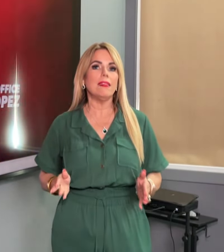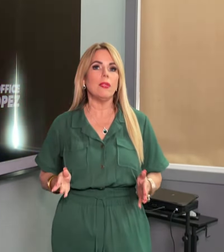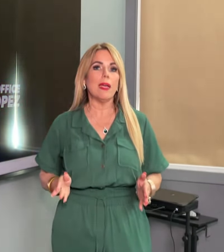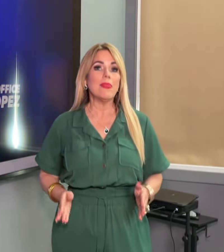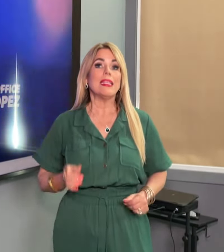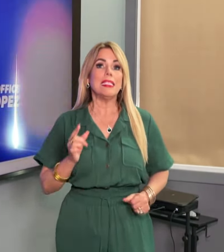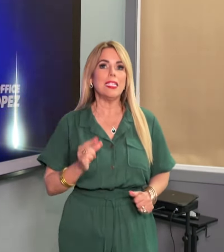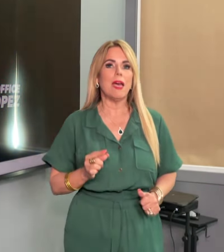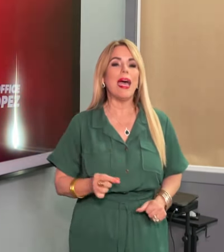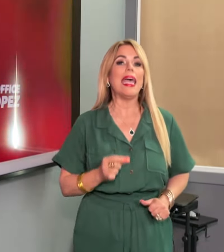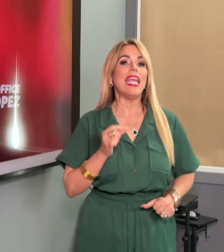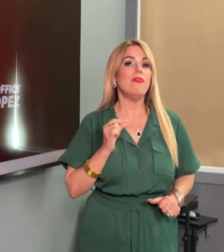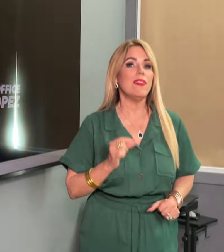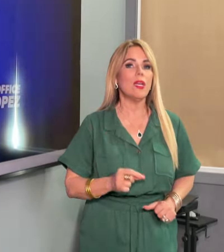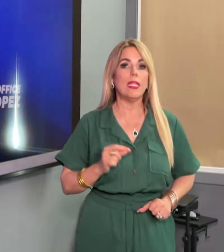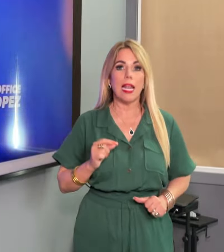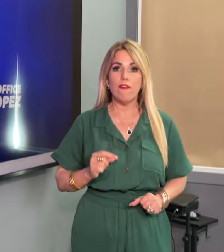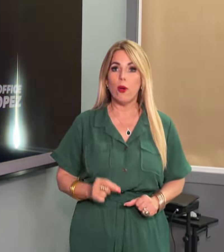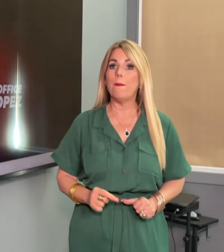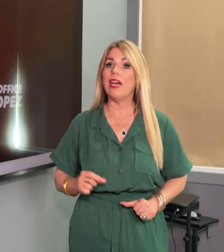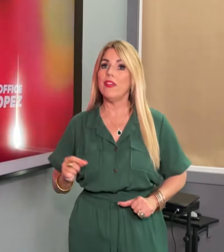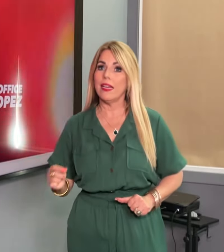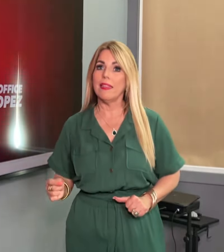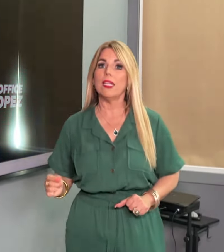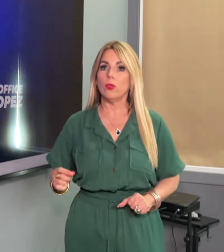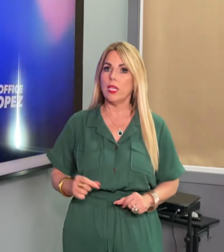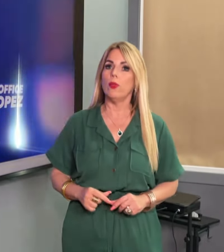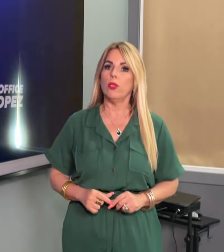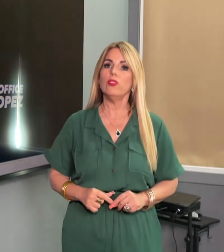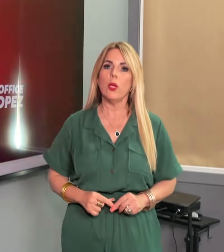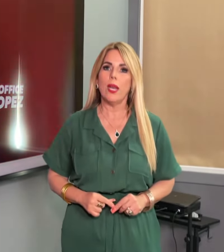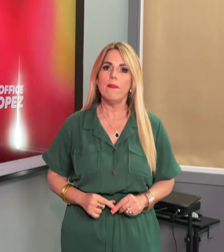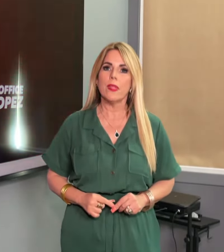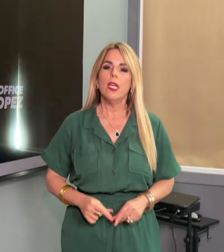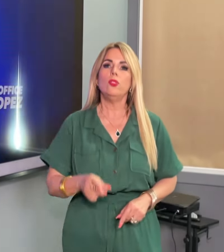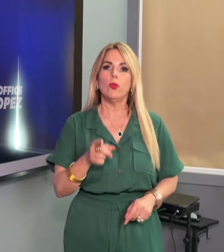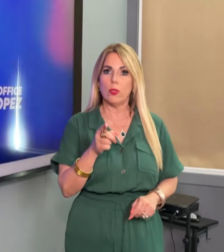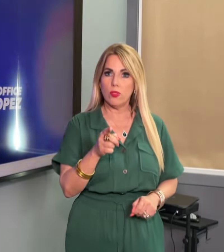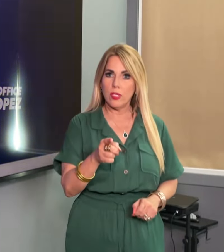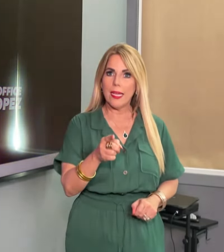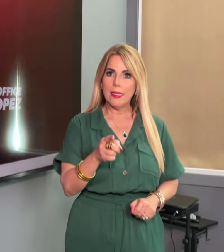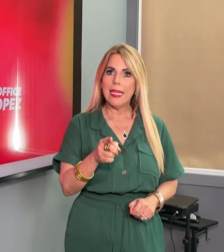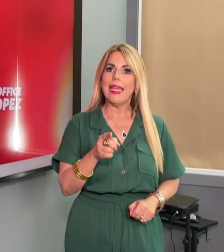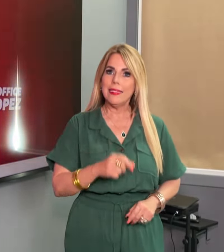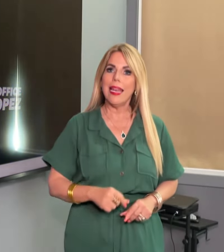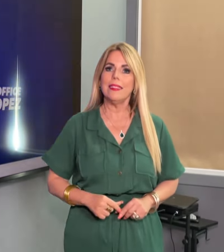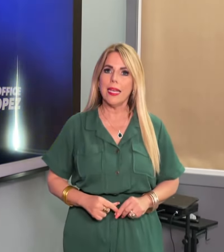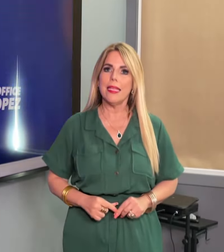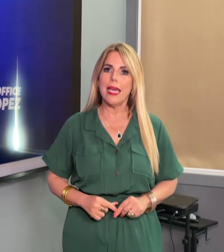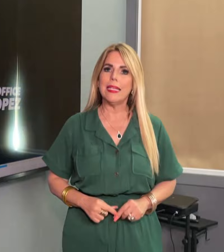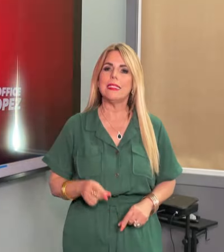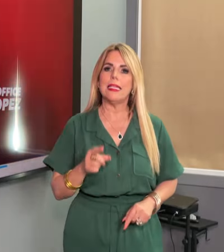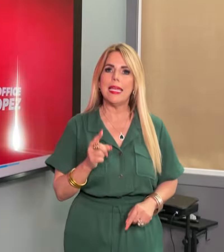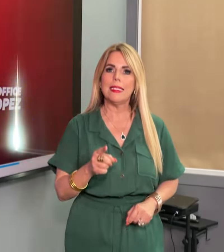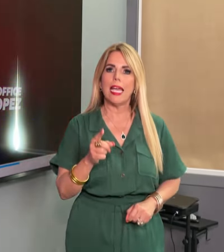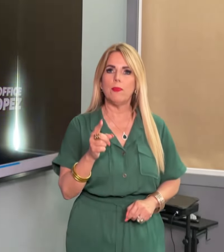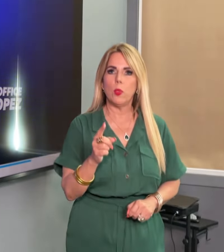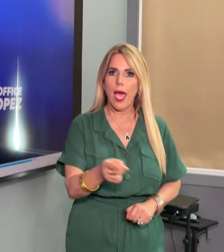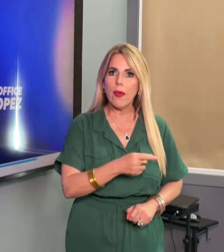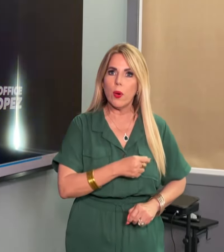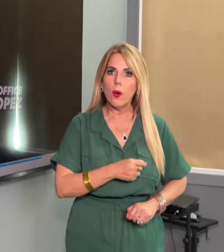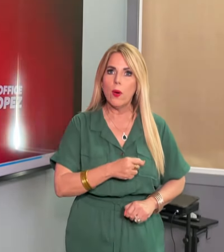iniciativa que se llama el video de la alfombra verde del Condado de oola donde usted es la estrella si